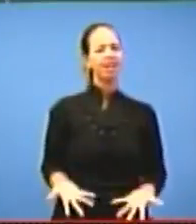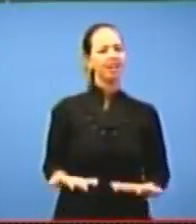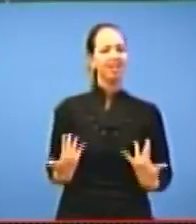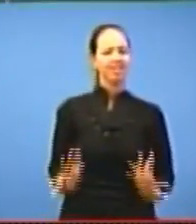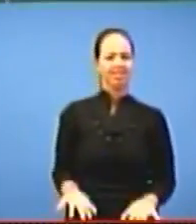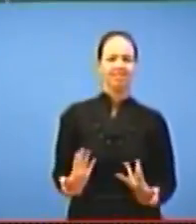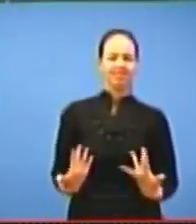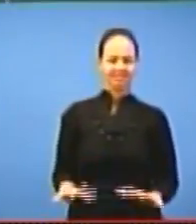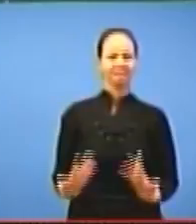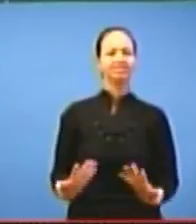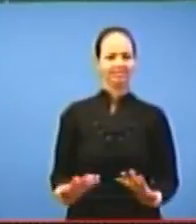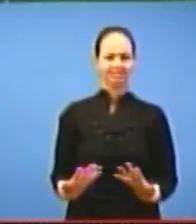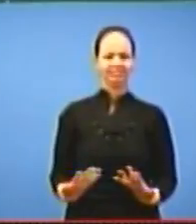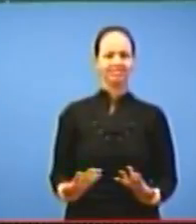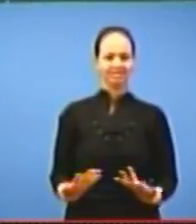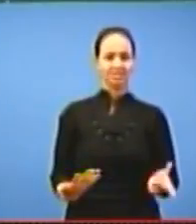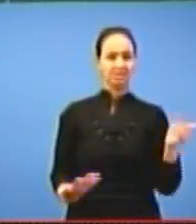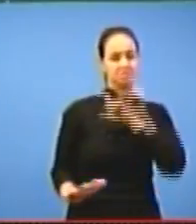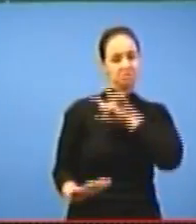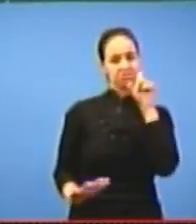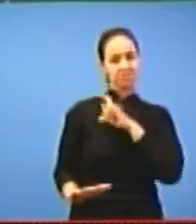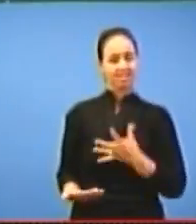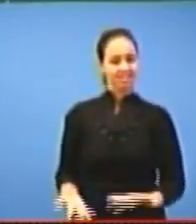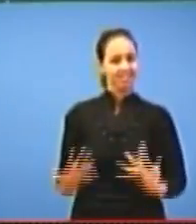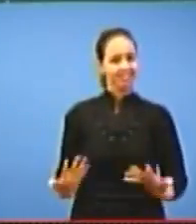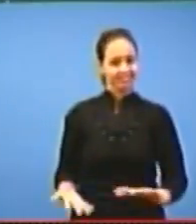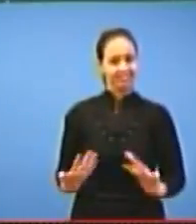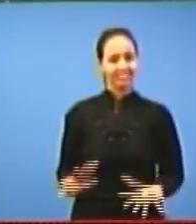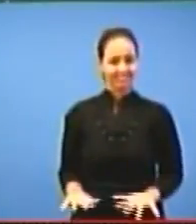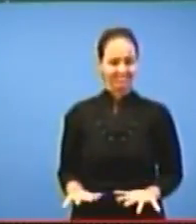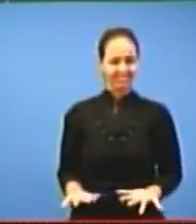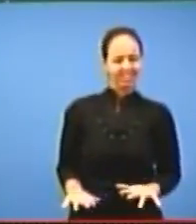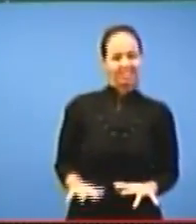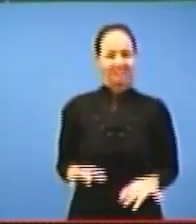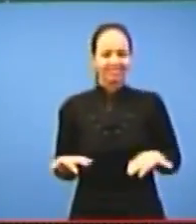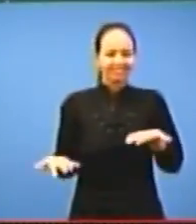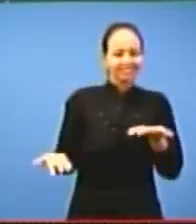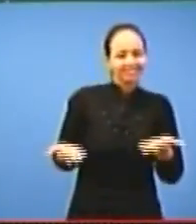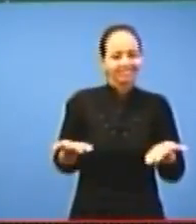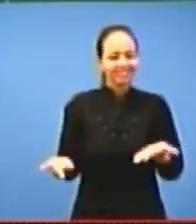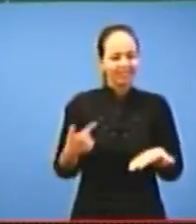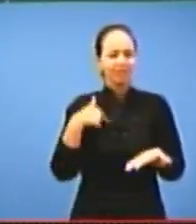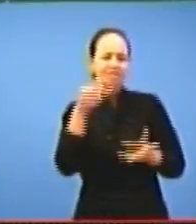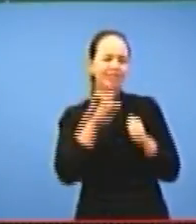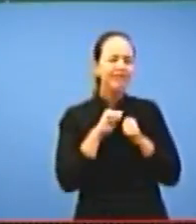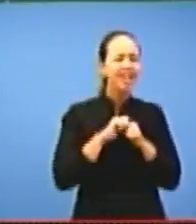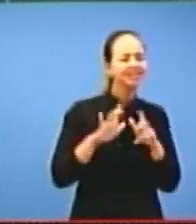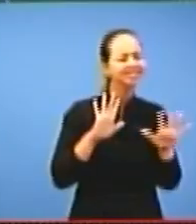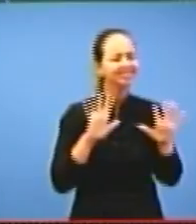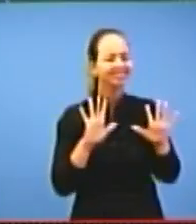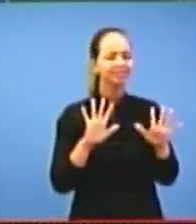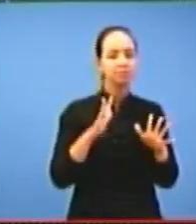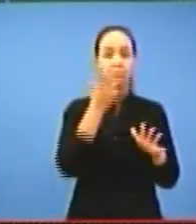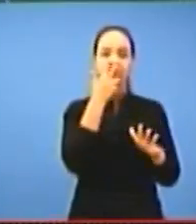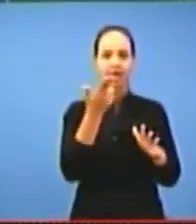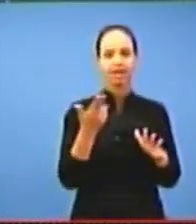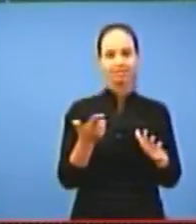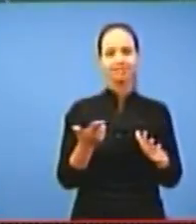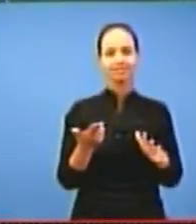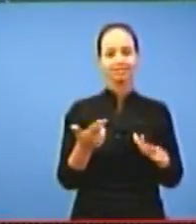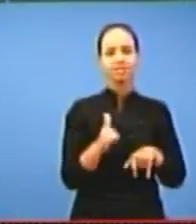leve. La mentira tiene caminos. Ella... ¿Uno hace esto? No. ¿Sabe qué pasó? No, eso es